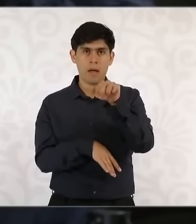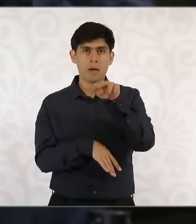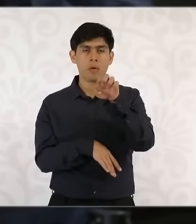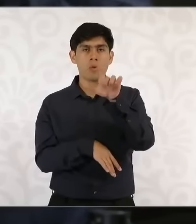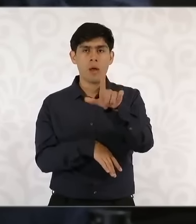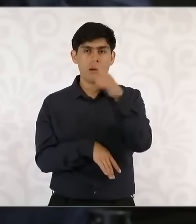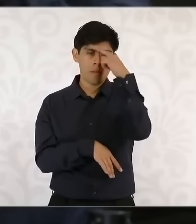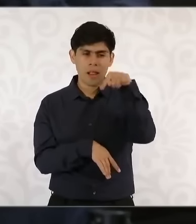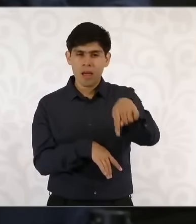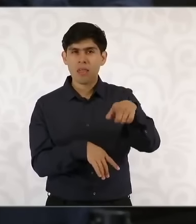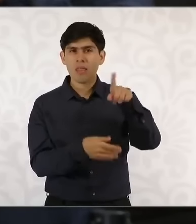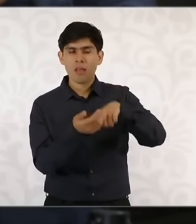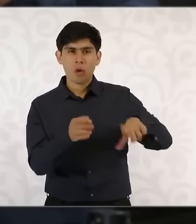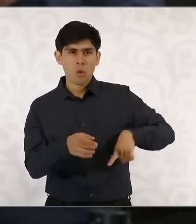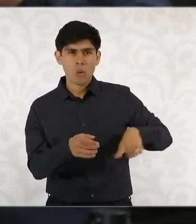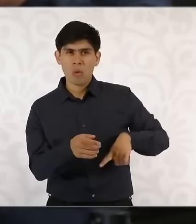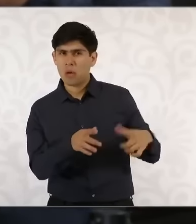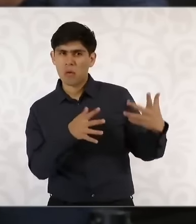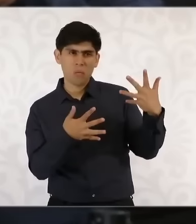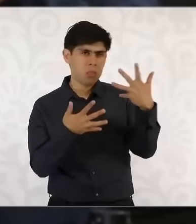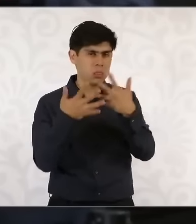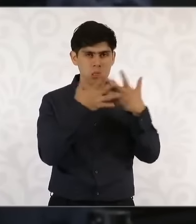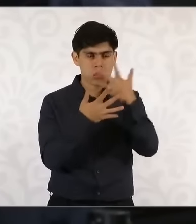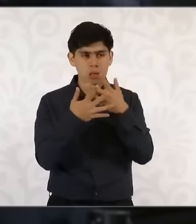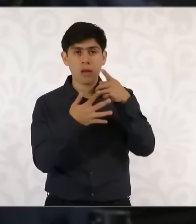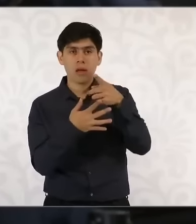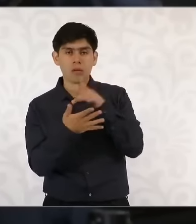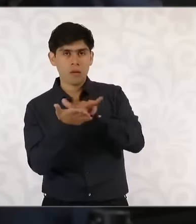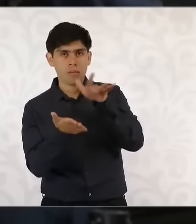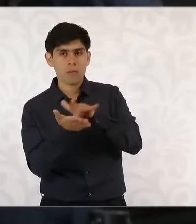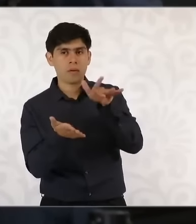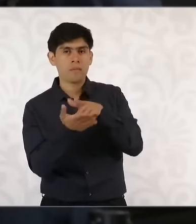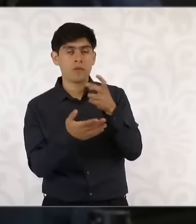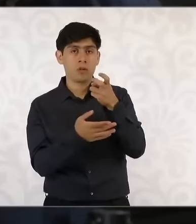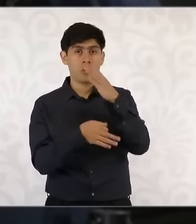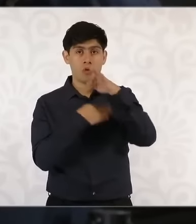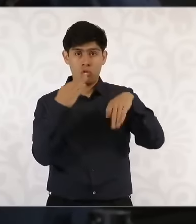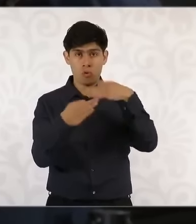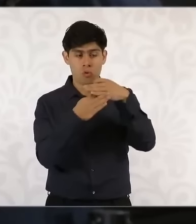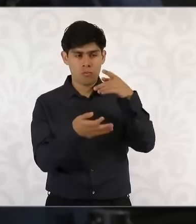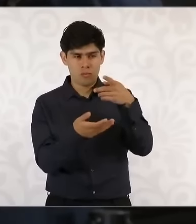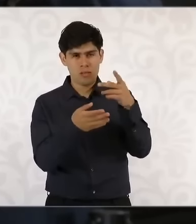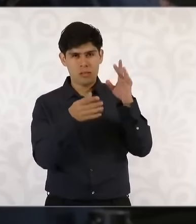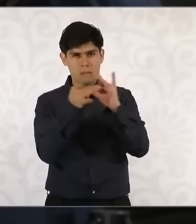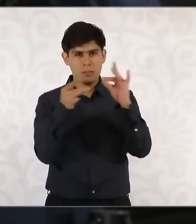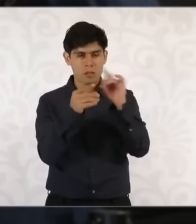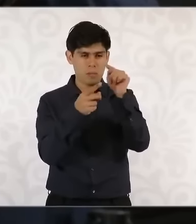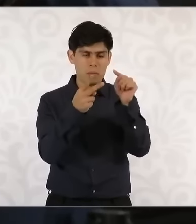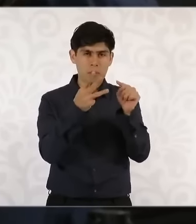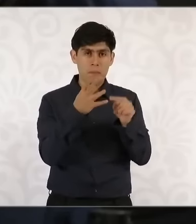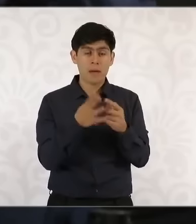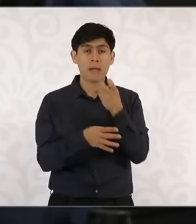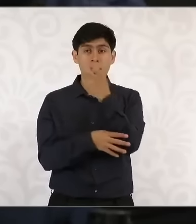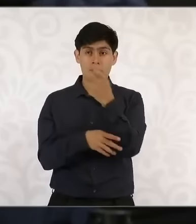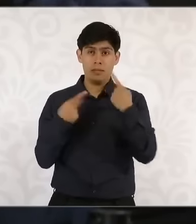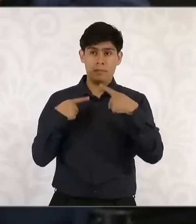desestabilización en un país. Preguntarle, Presidenta, sobre todos estos elementos que están en la mesa, este mismo personaje